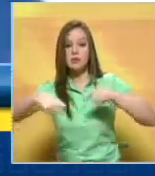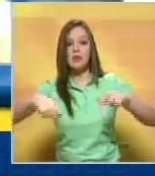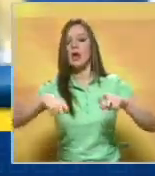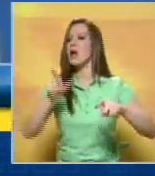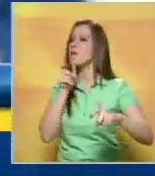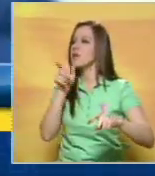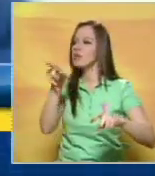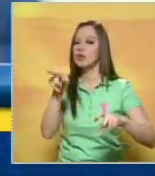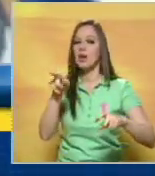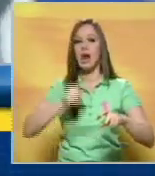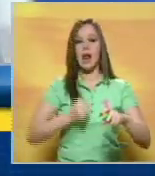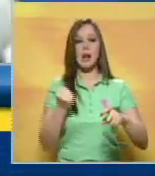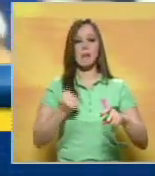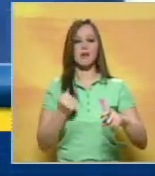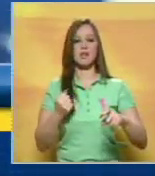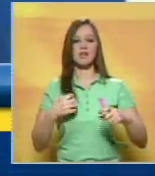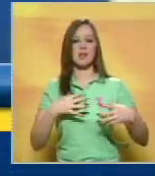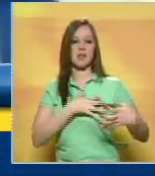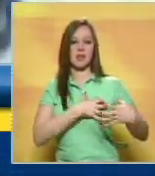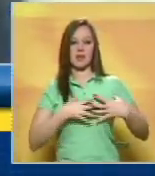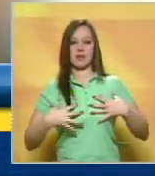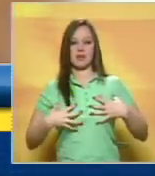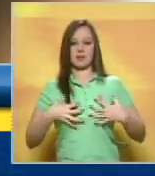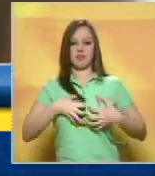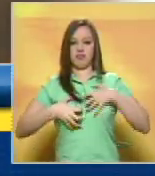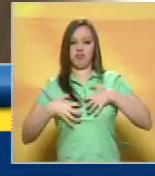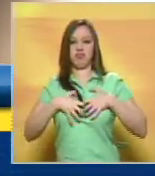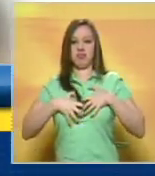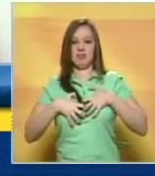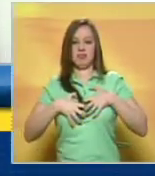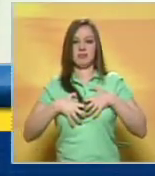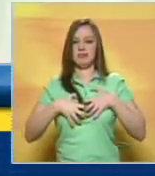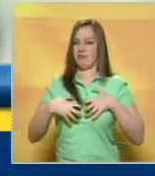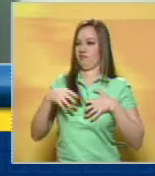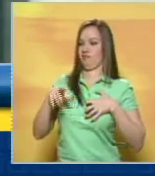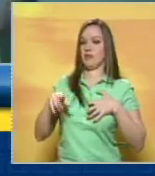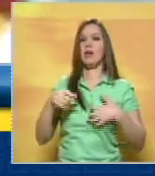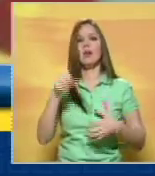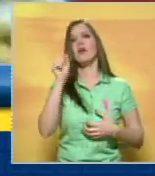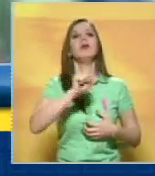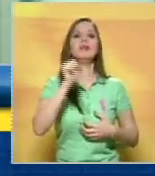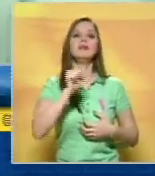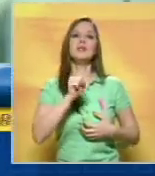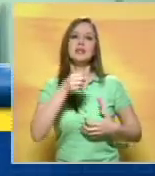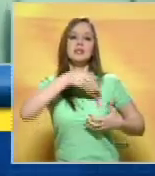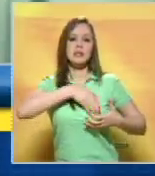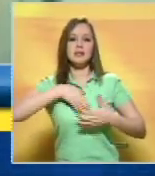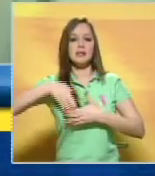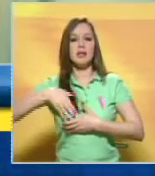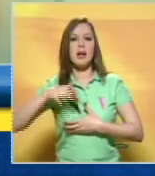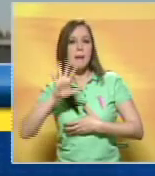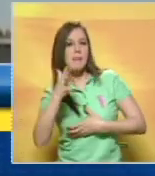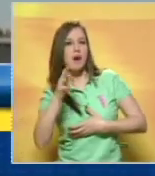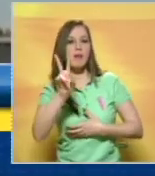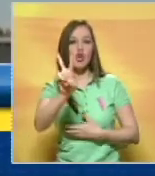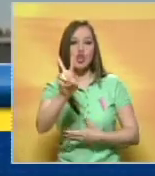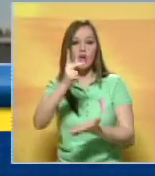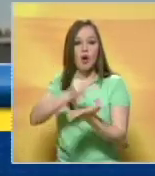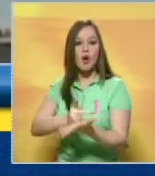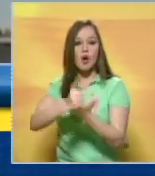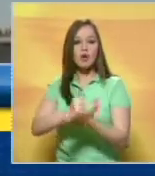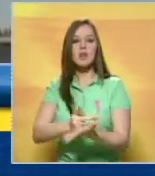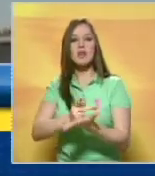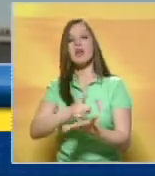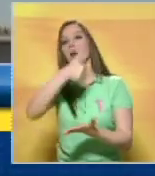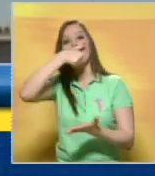policía española observó malformaciones en el pecho de la mujer, que terminó confesando que llevaba casi 2 kilos en el interior de sus